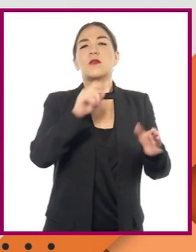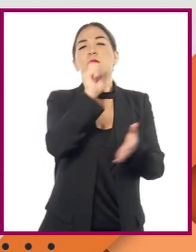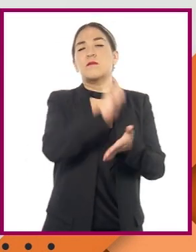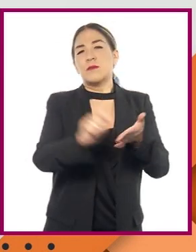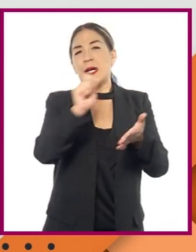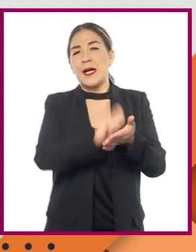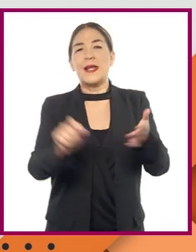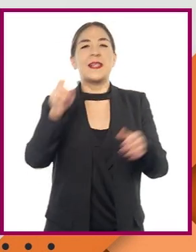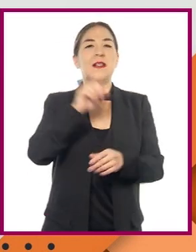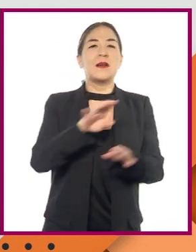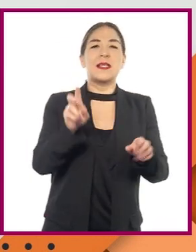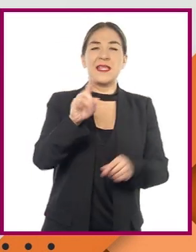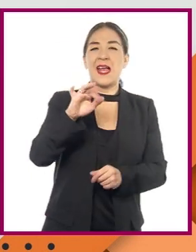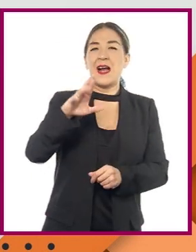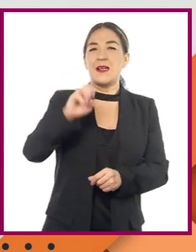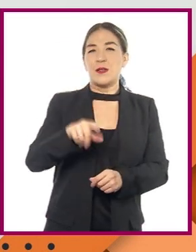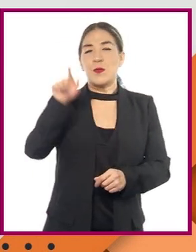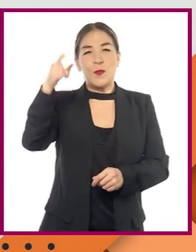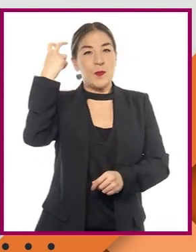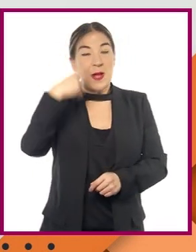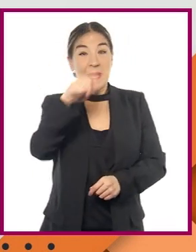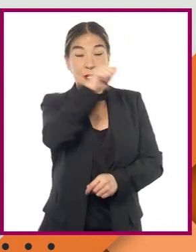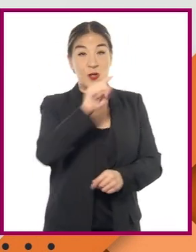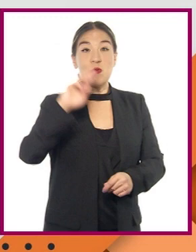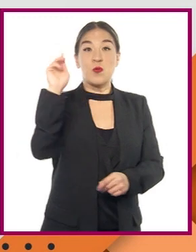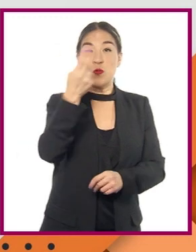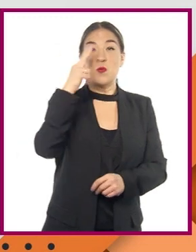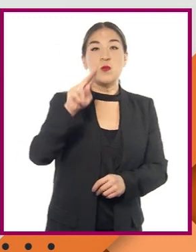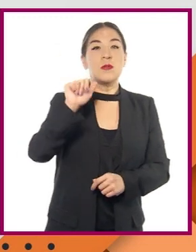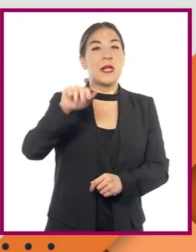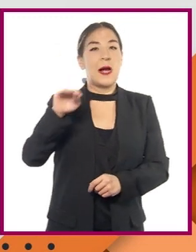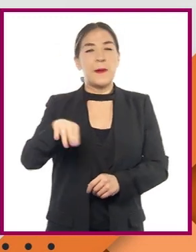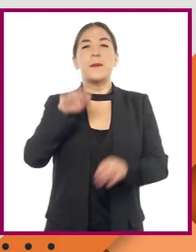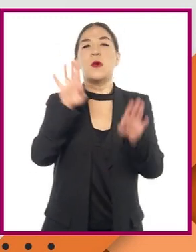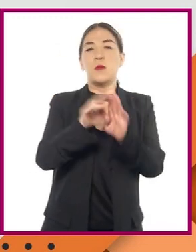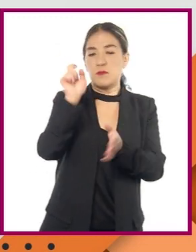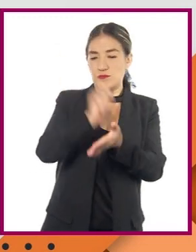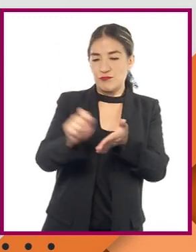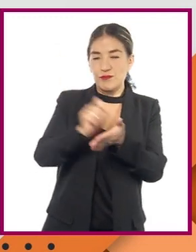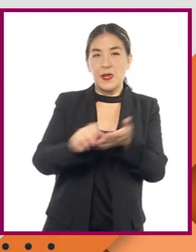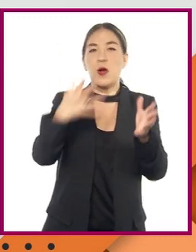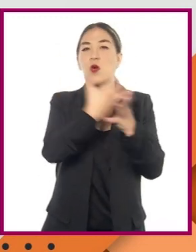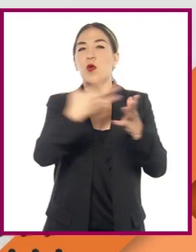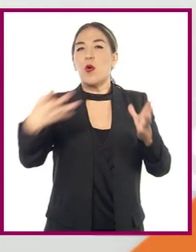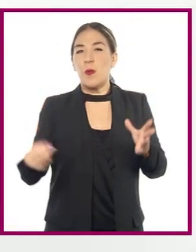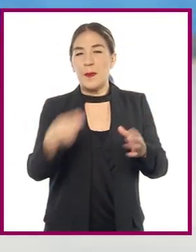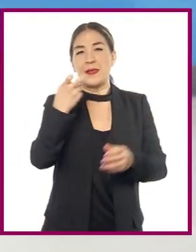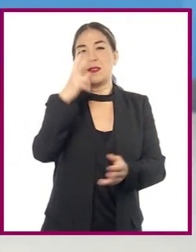del cual la UNAM realizó una edición en 2002.